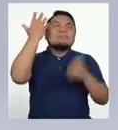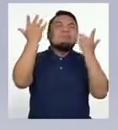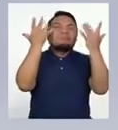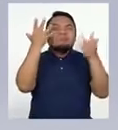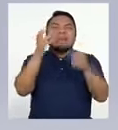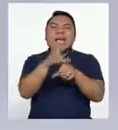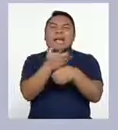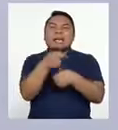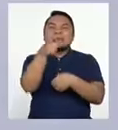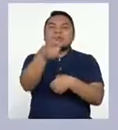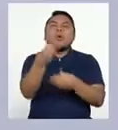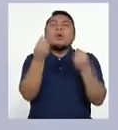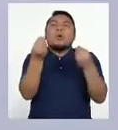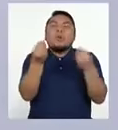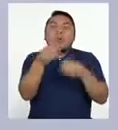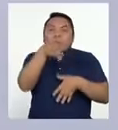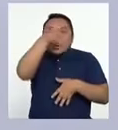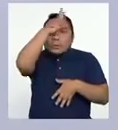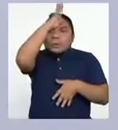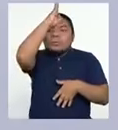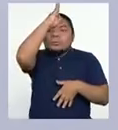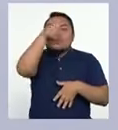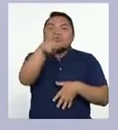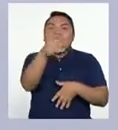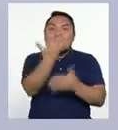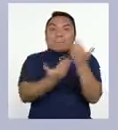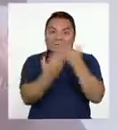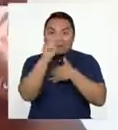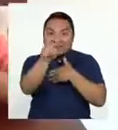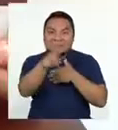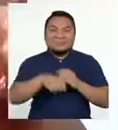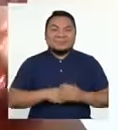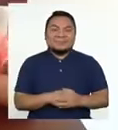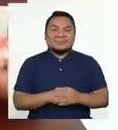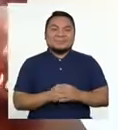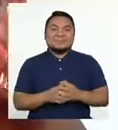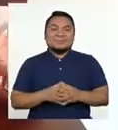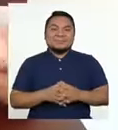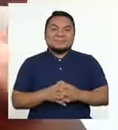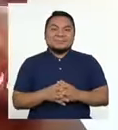pueden hacer unas gallinas con sus manos. Vamos a ver el video.